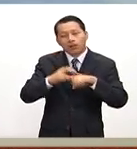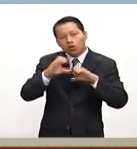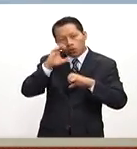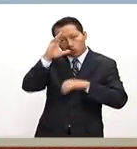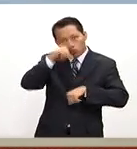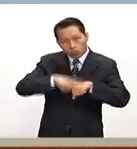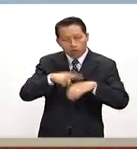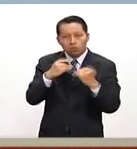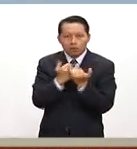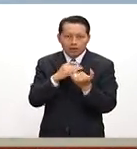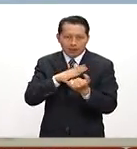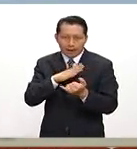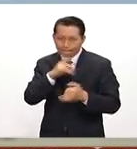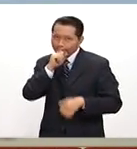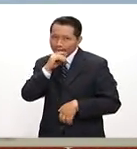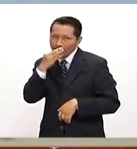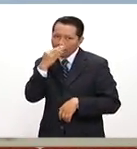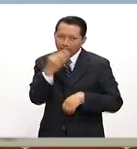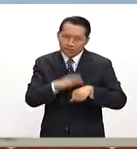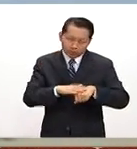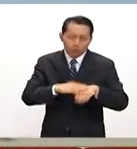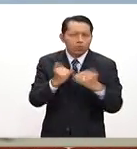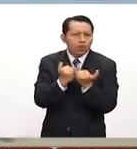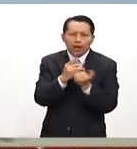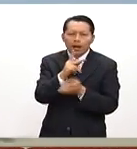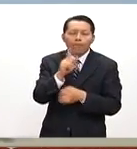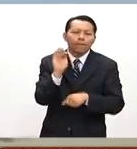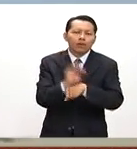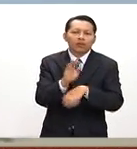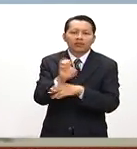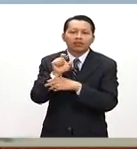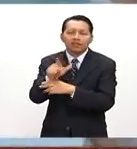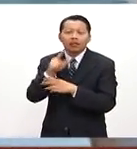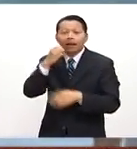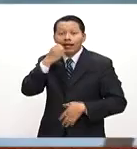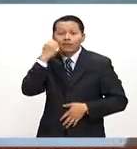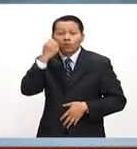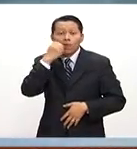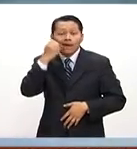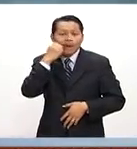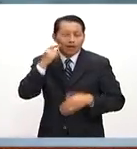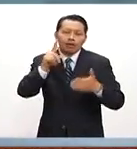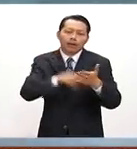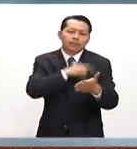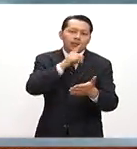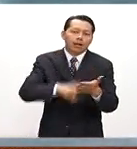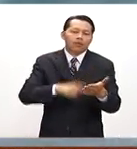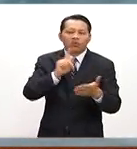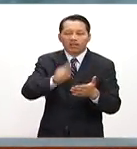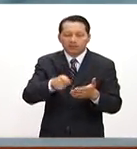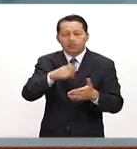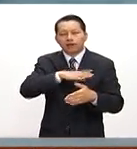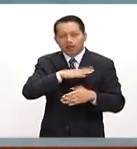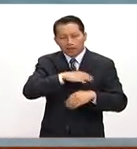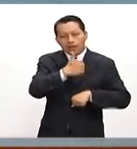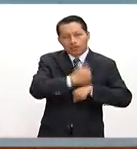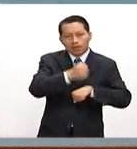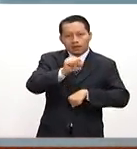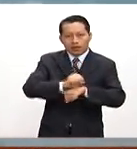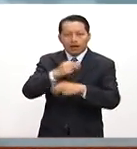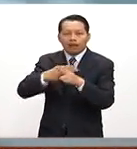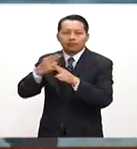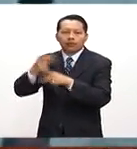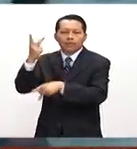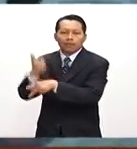Estatal de Protección Civil, suspendió las clases en escuelas de nivel básico y medio superior desde la tarde